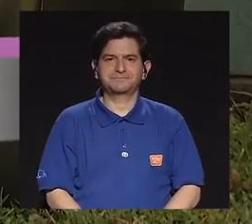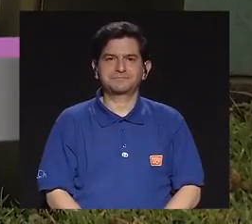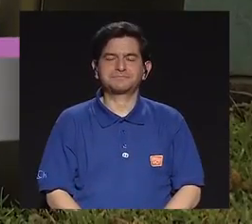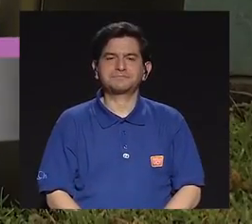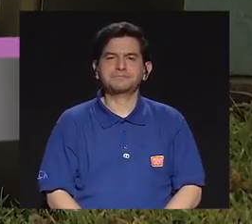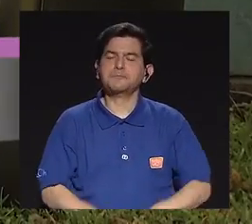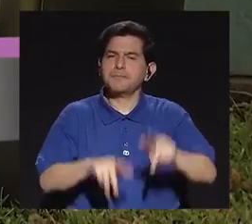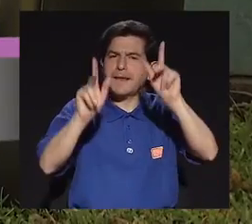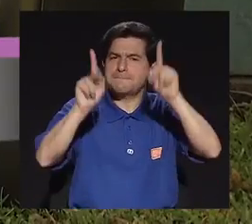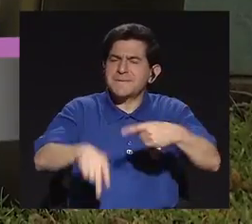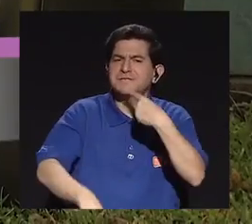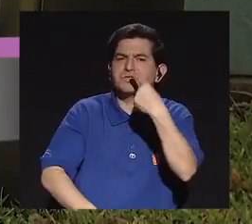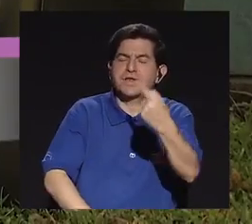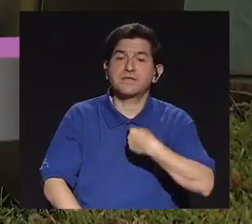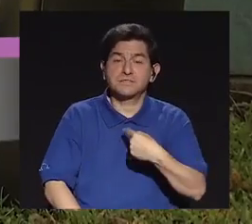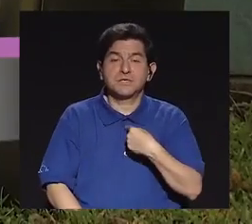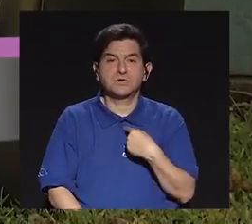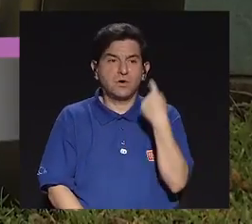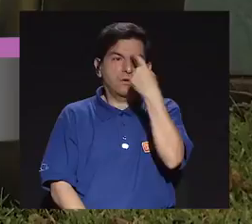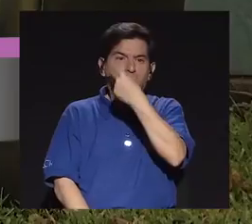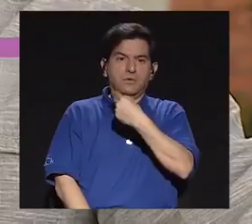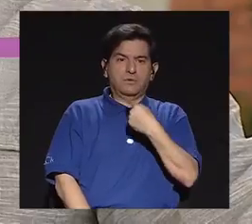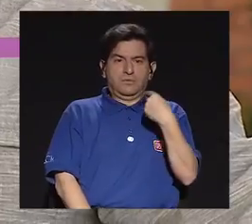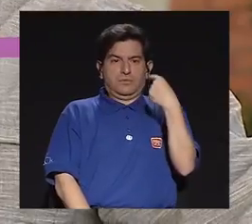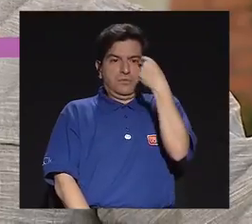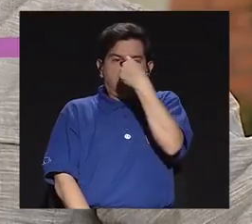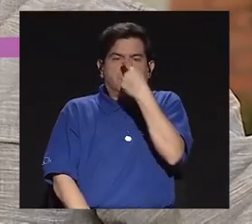cuando la persona dice, me estoy mareando,